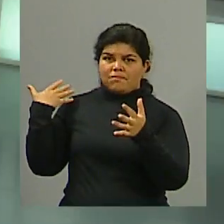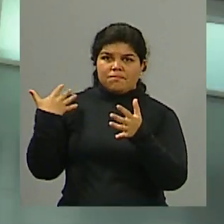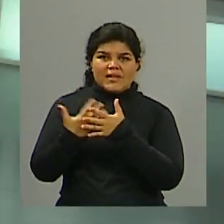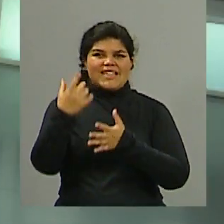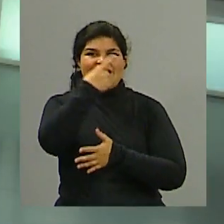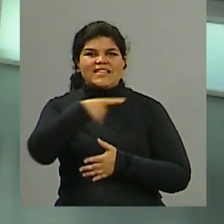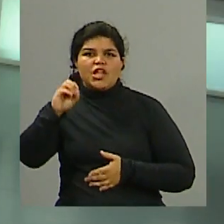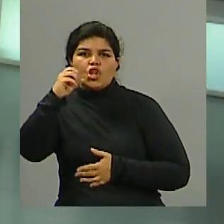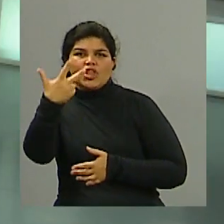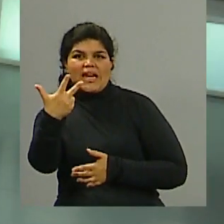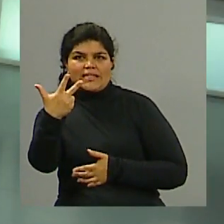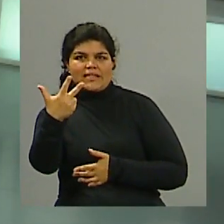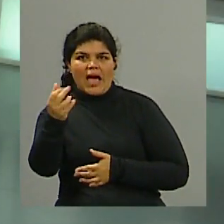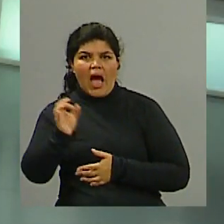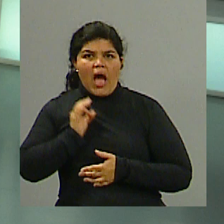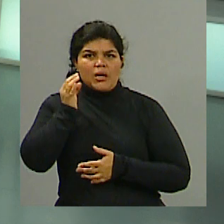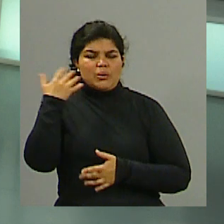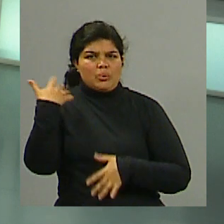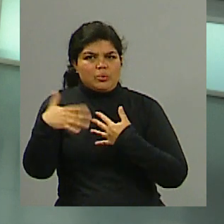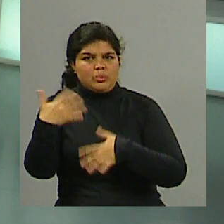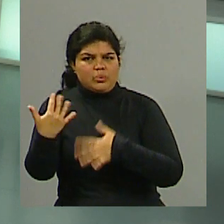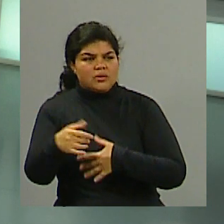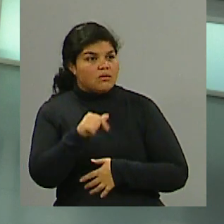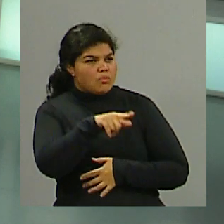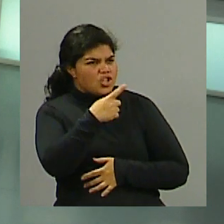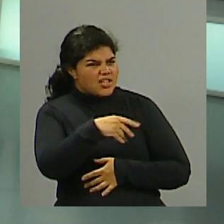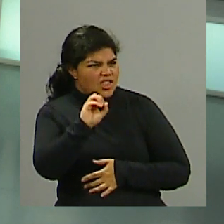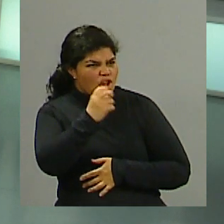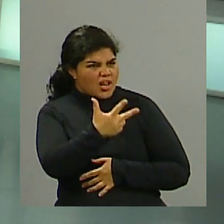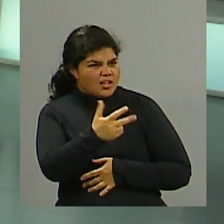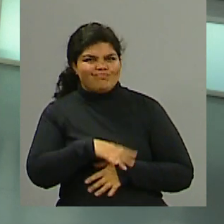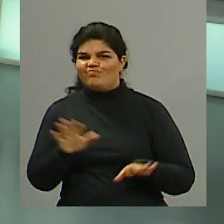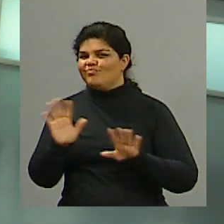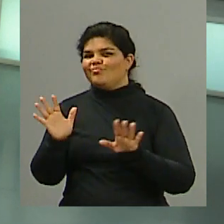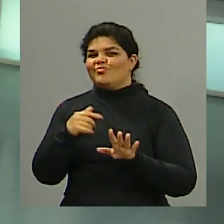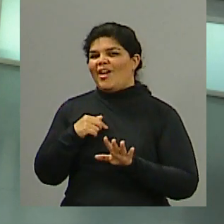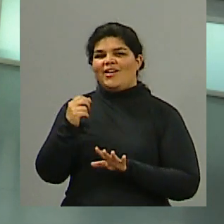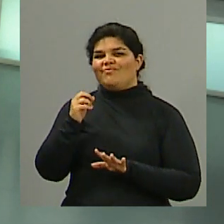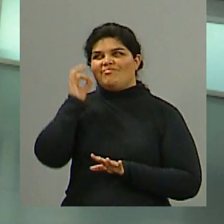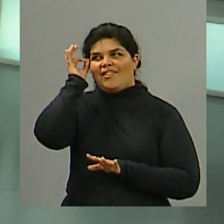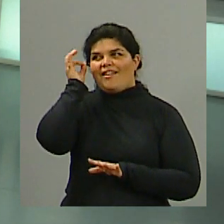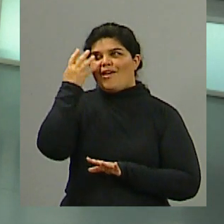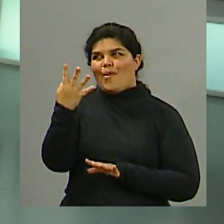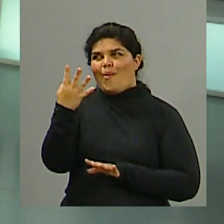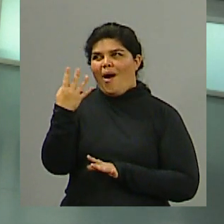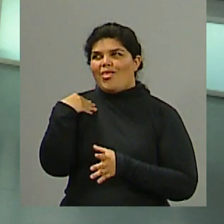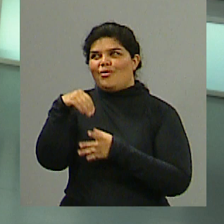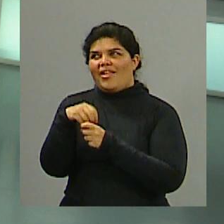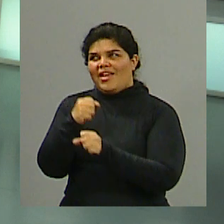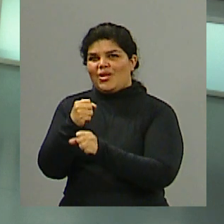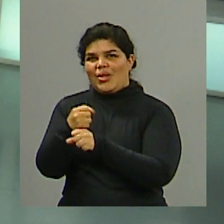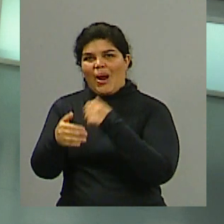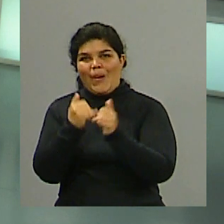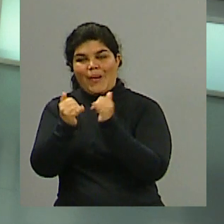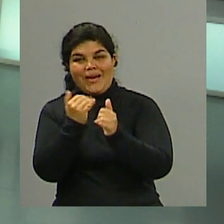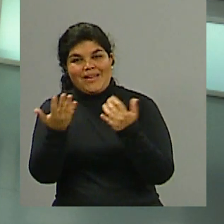de comunicación. ¿Y vos 103 años llevas en radio? No, Mirá, yo llevo que se te ve. 34 años más o menos. Te cuento cómo surgió